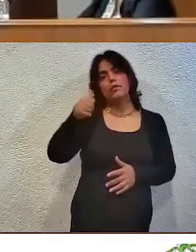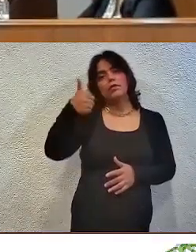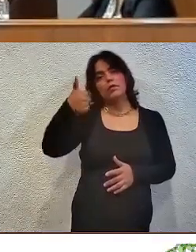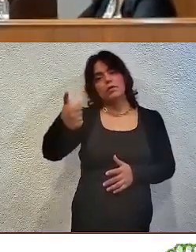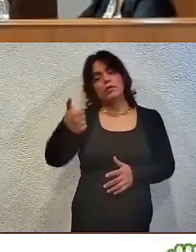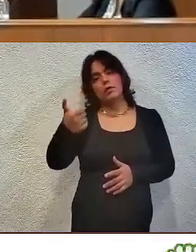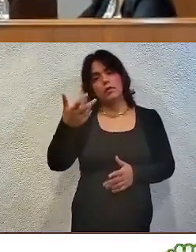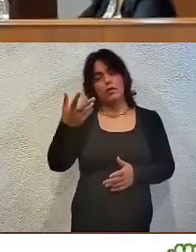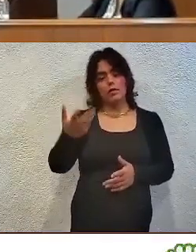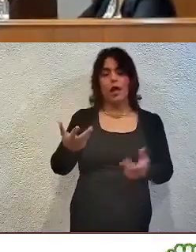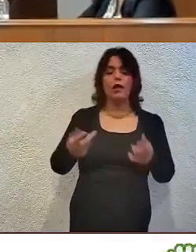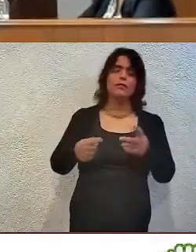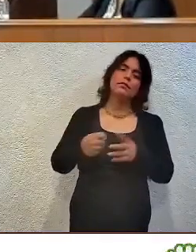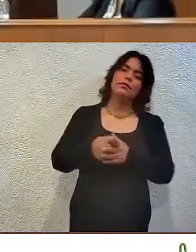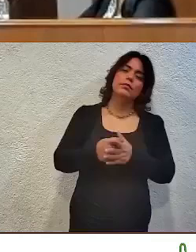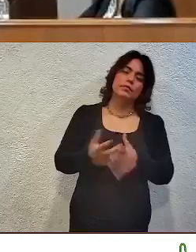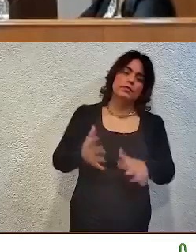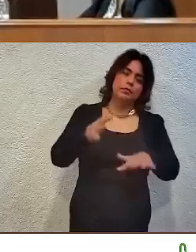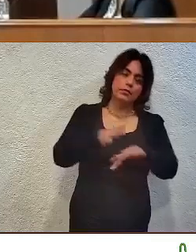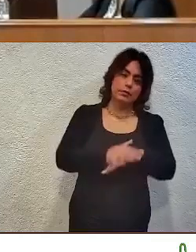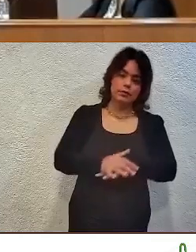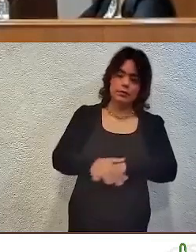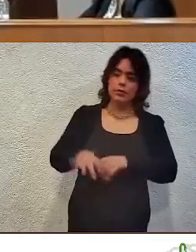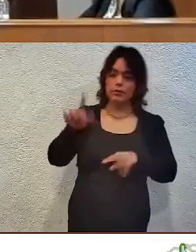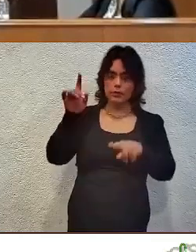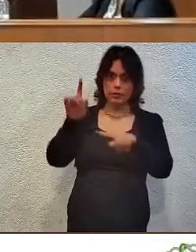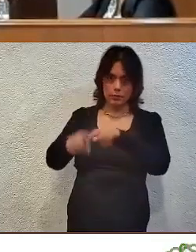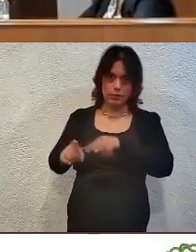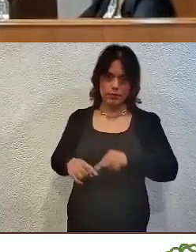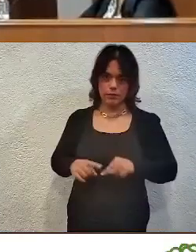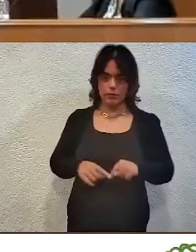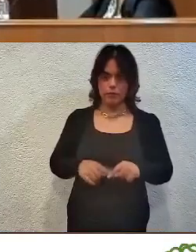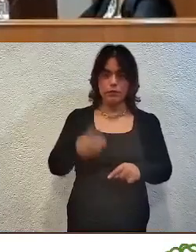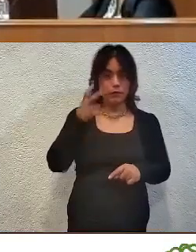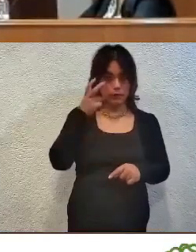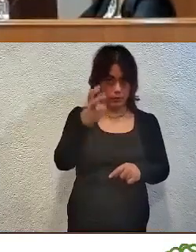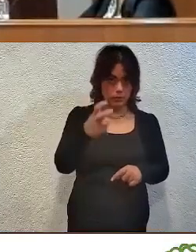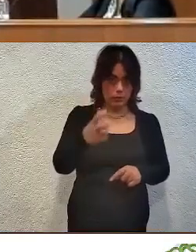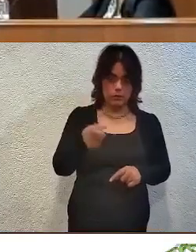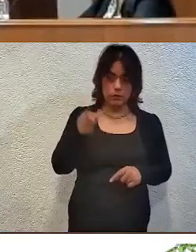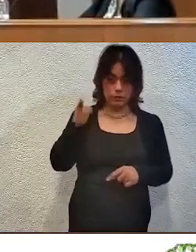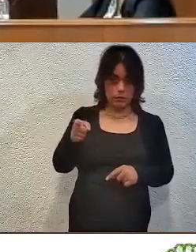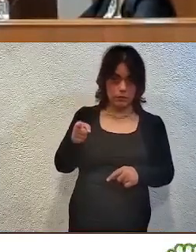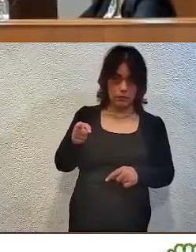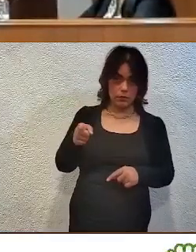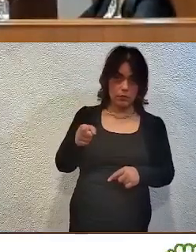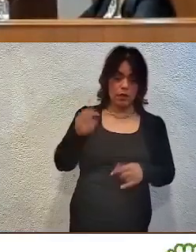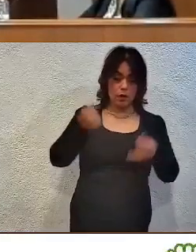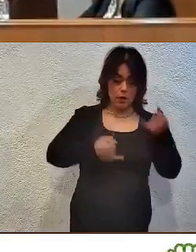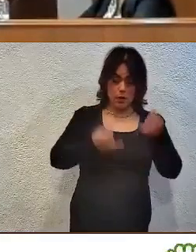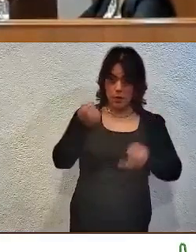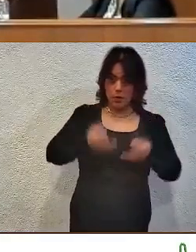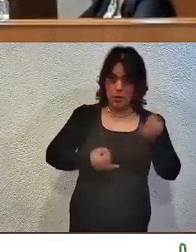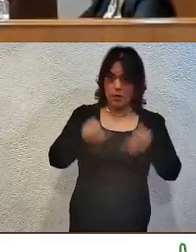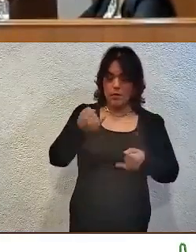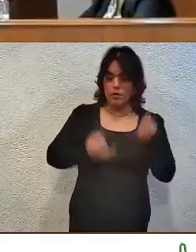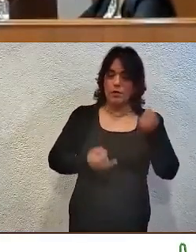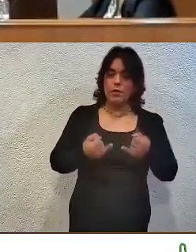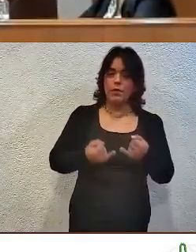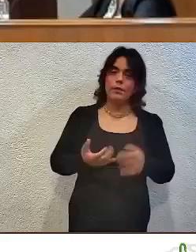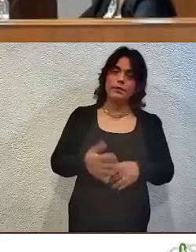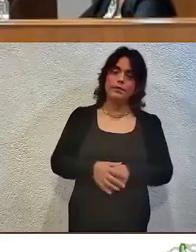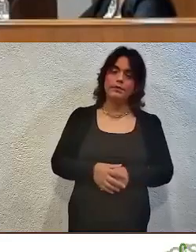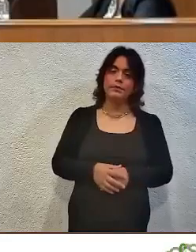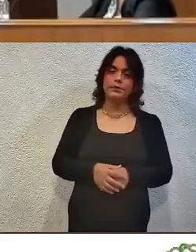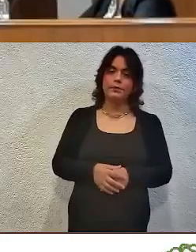de Medios de Impugnación, actualizándose así una causa manifiesta de improcedencia del presente juicio. Con independencia de lo